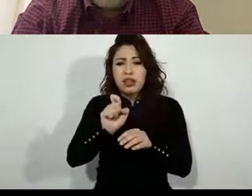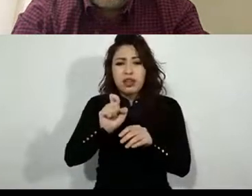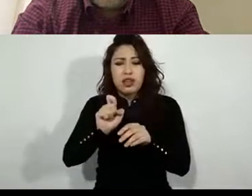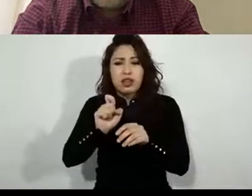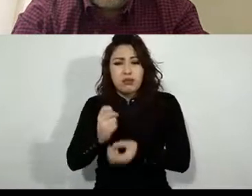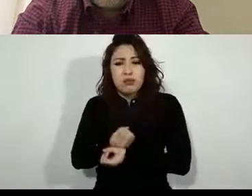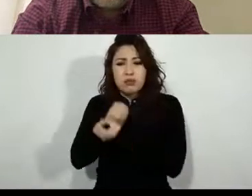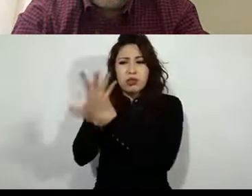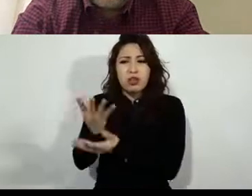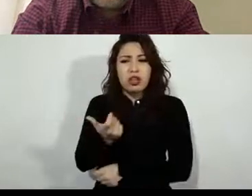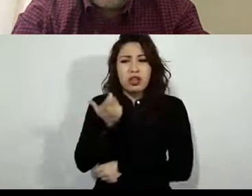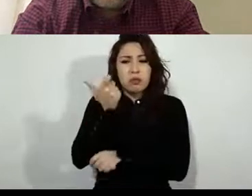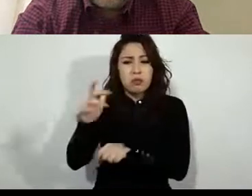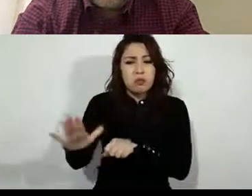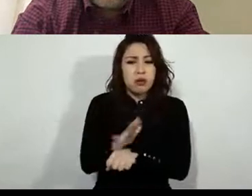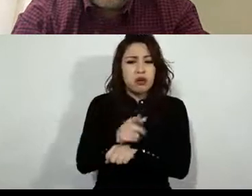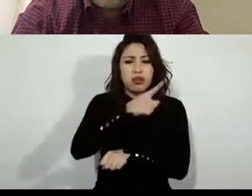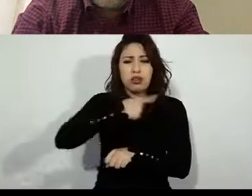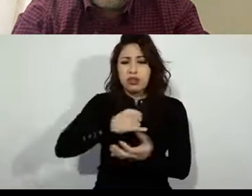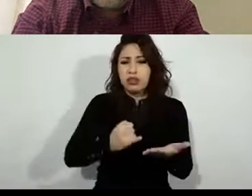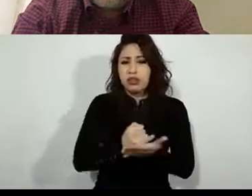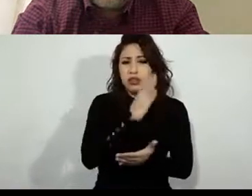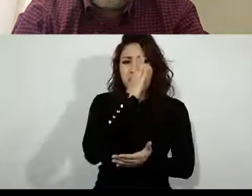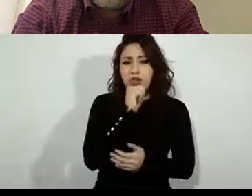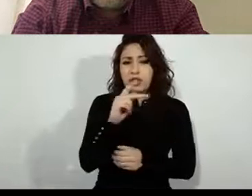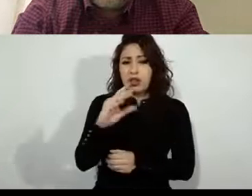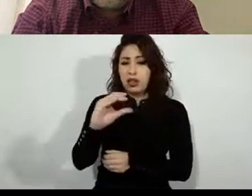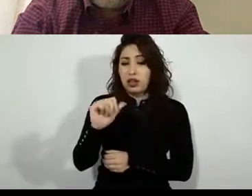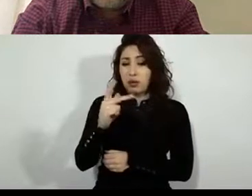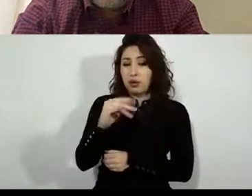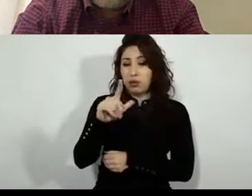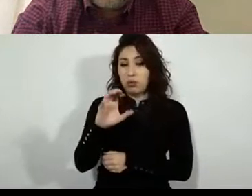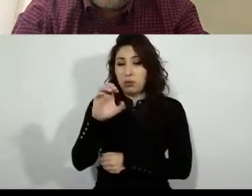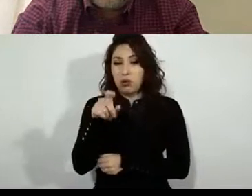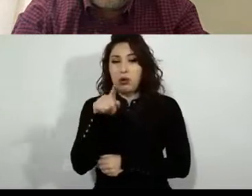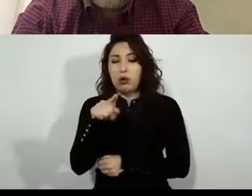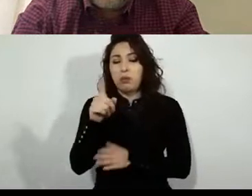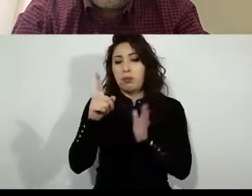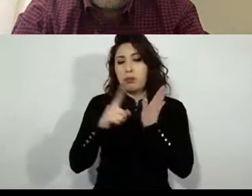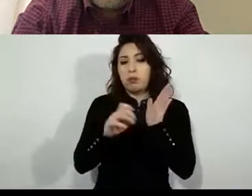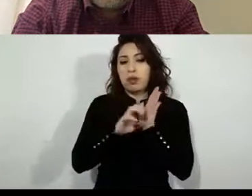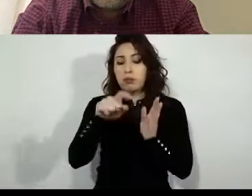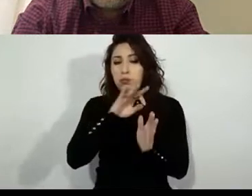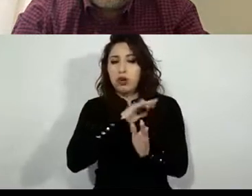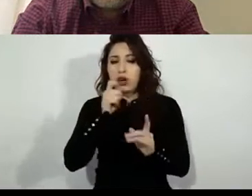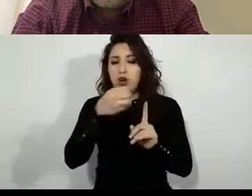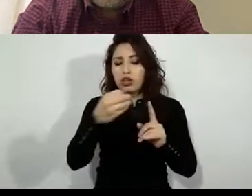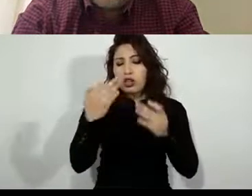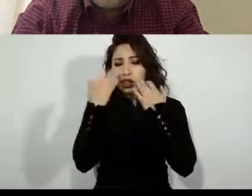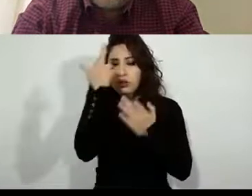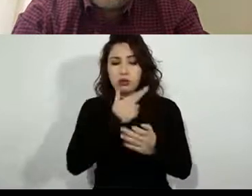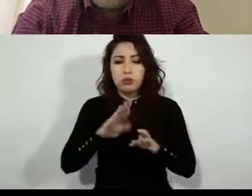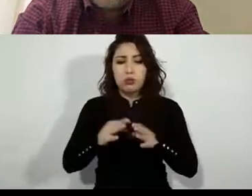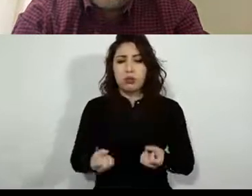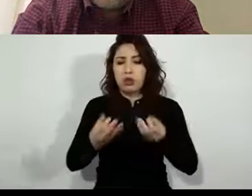donando recursos de capítulos regularizables, del capítulo 1000, por ejemplo, o del capítulo 2000